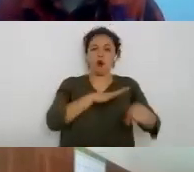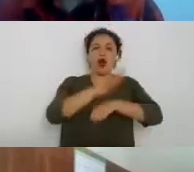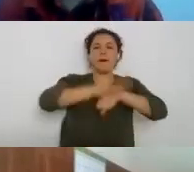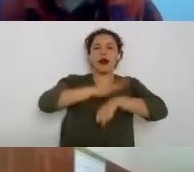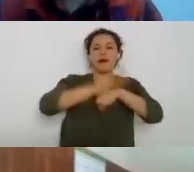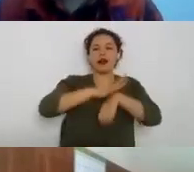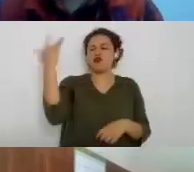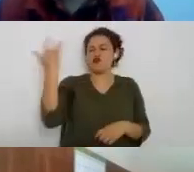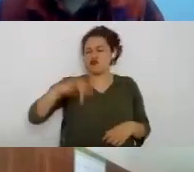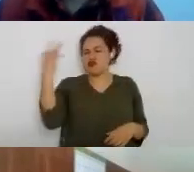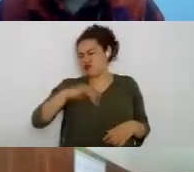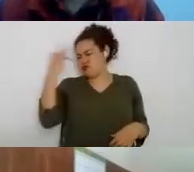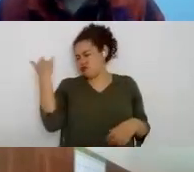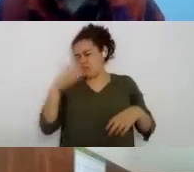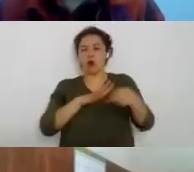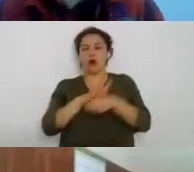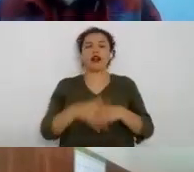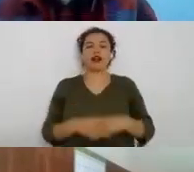dolorosa?